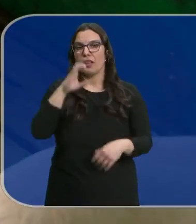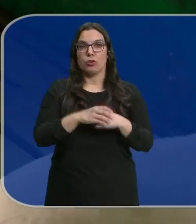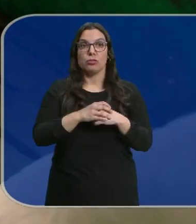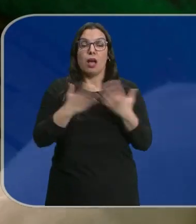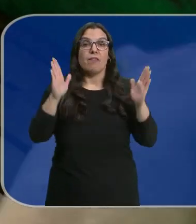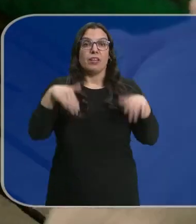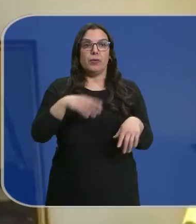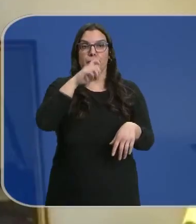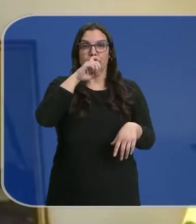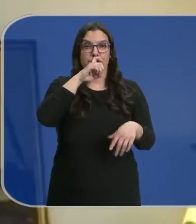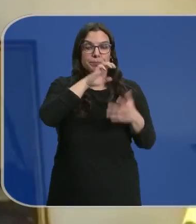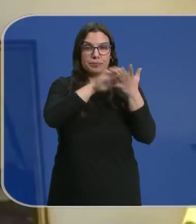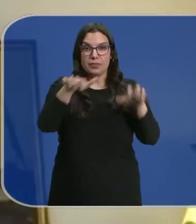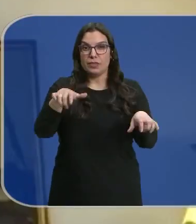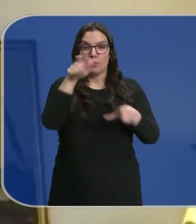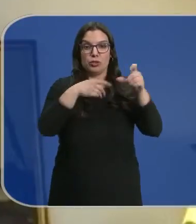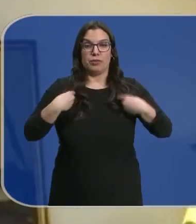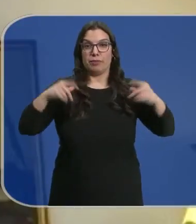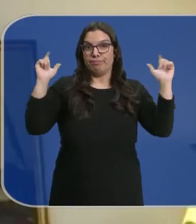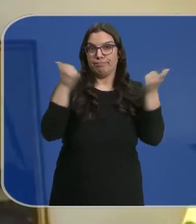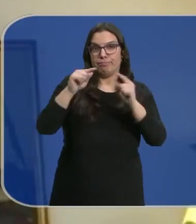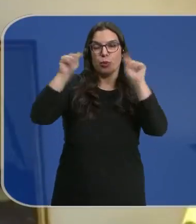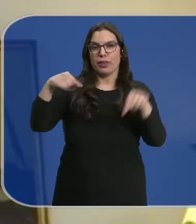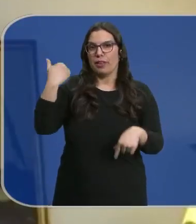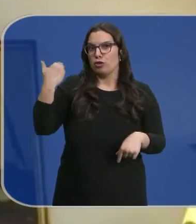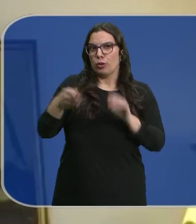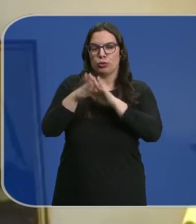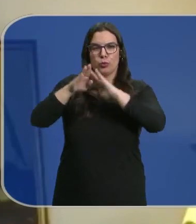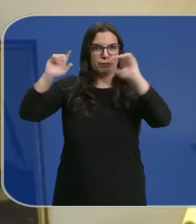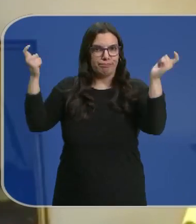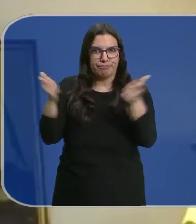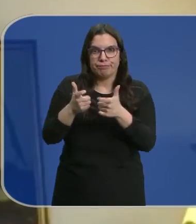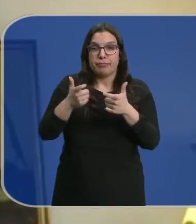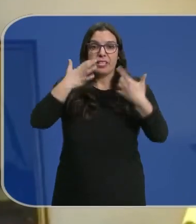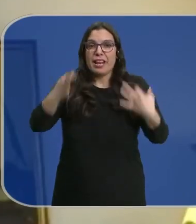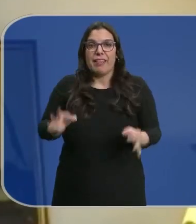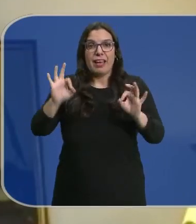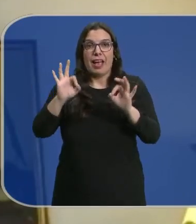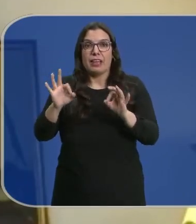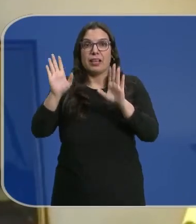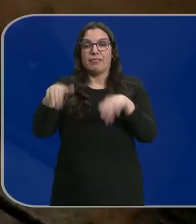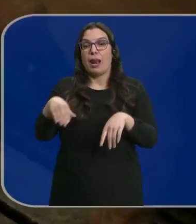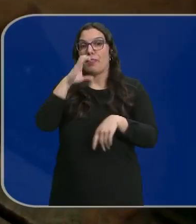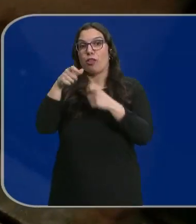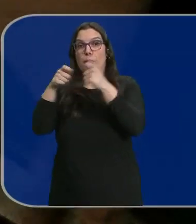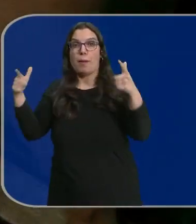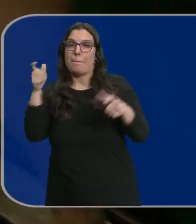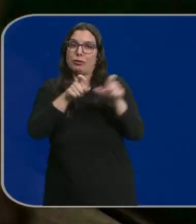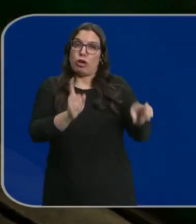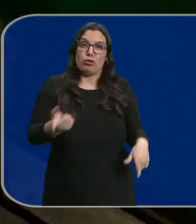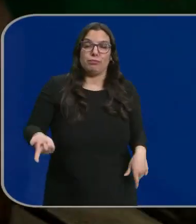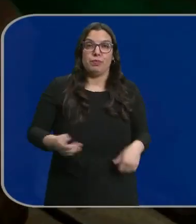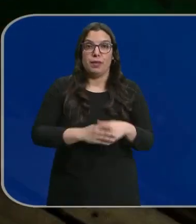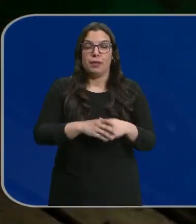seguirá despoblándose, Soria seguirá despoblándose y esto será pues la realidad, la repoblación con los cerdos en vez de con las personas, que se